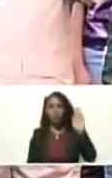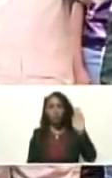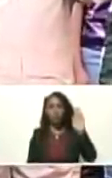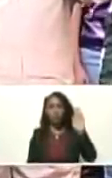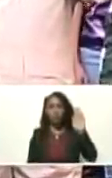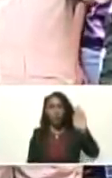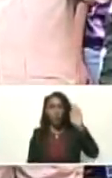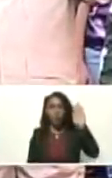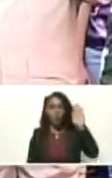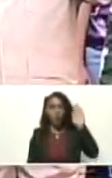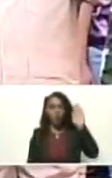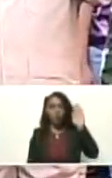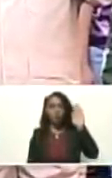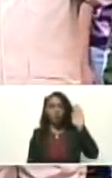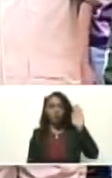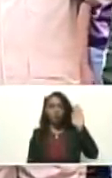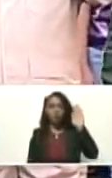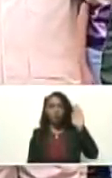Juro